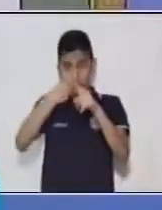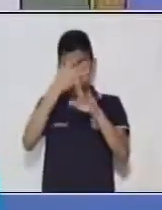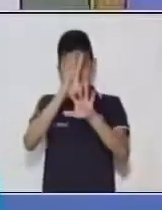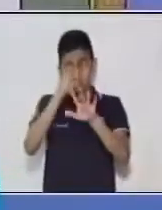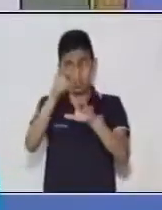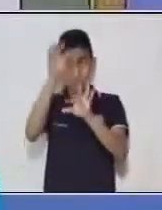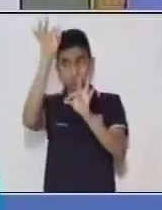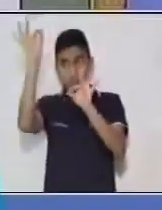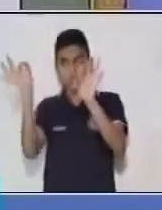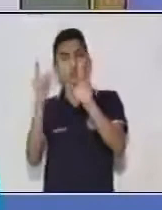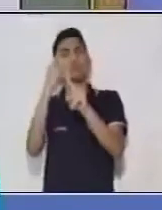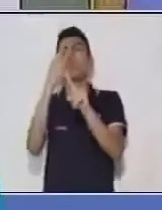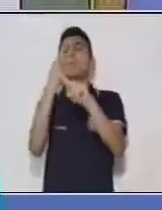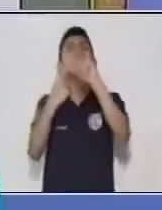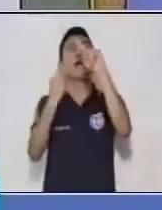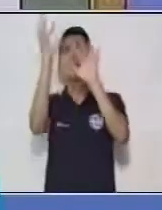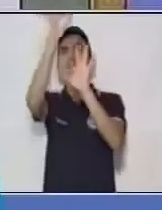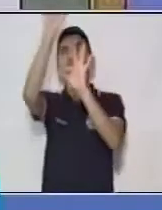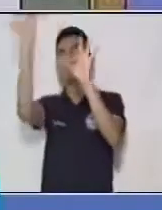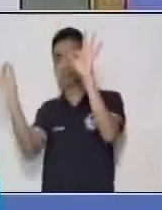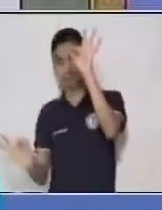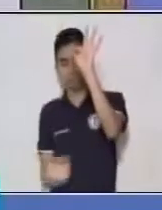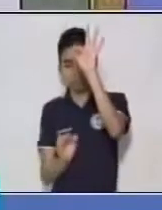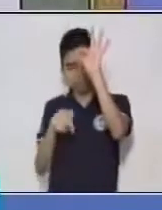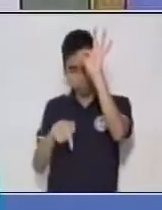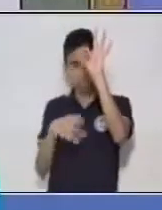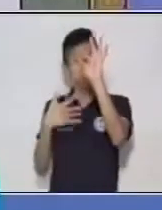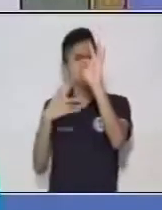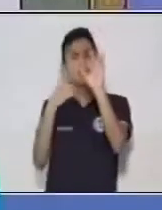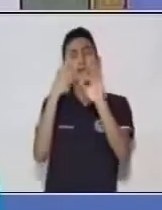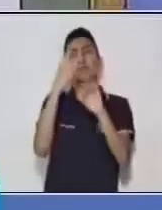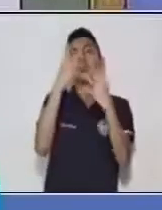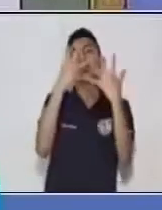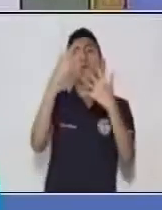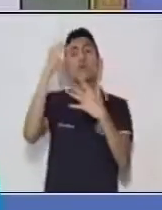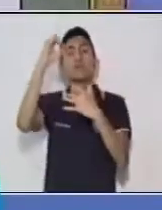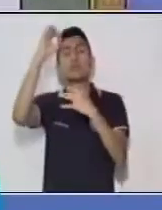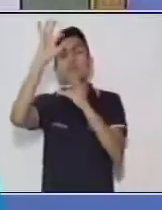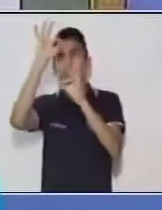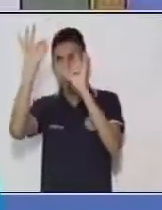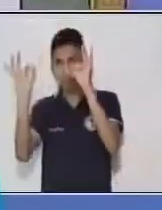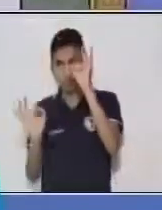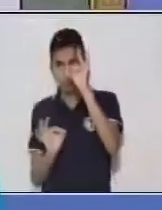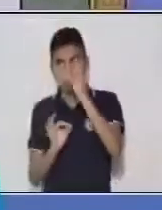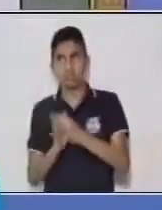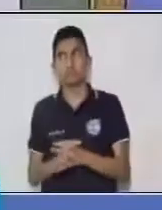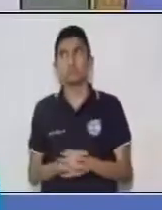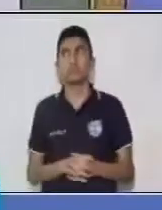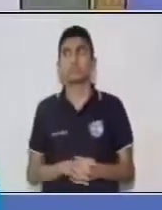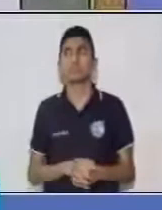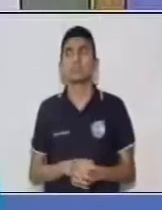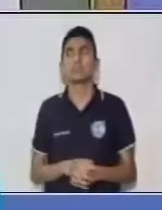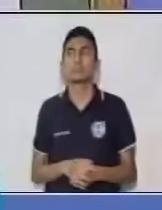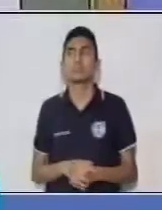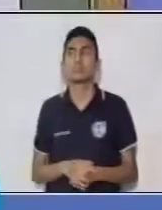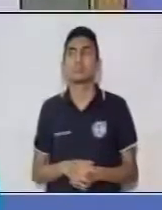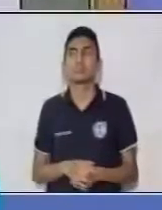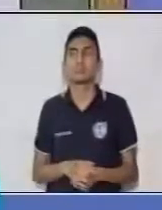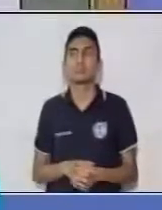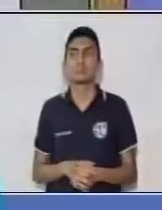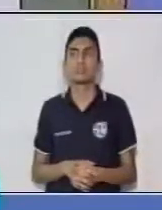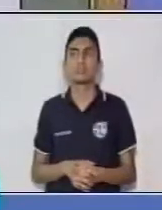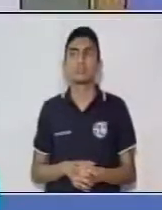vuelta, hasta acá, ¿verdad? La hice girar 90 grados y acá la hago